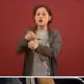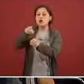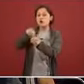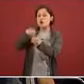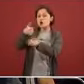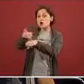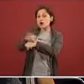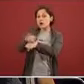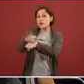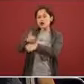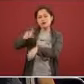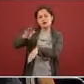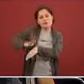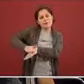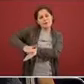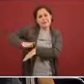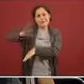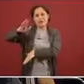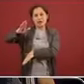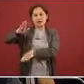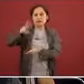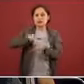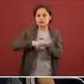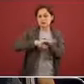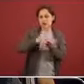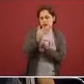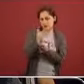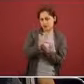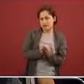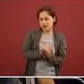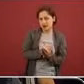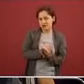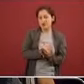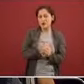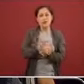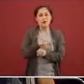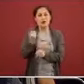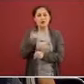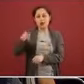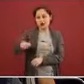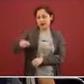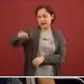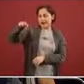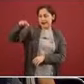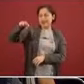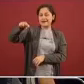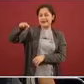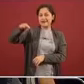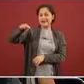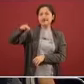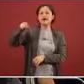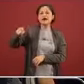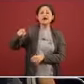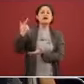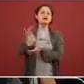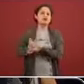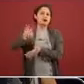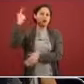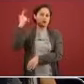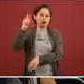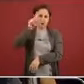amarillas superan a las barras verdes. Esto quiere decir tenemos una mayor frecuencia de casos